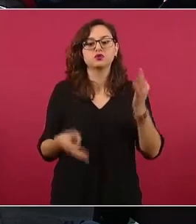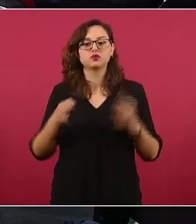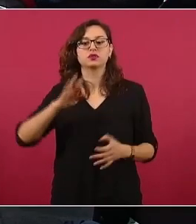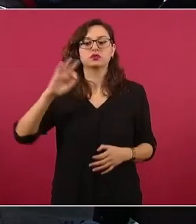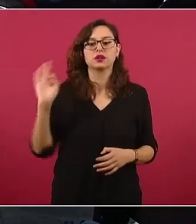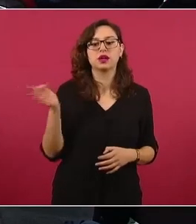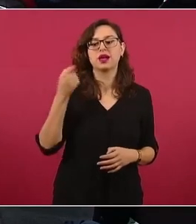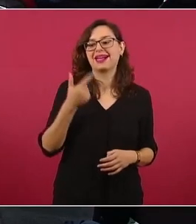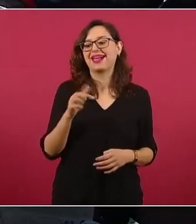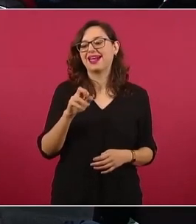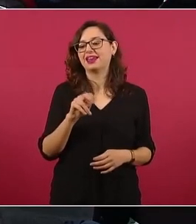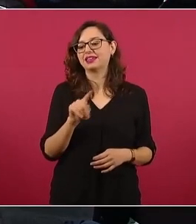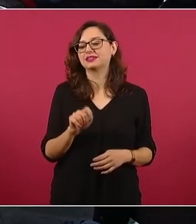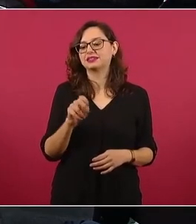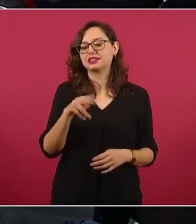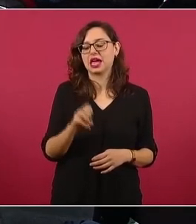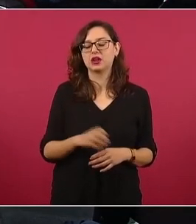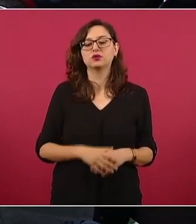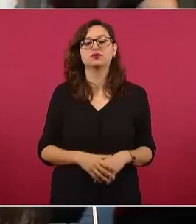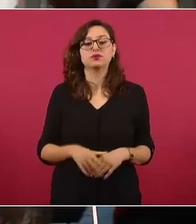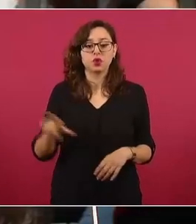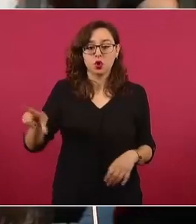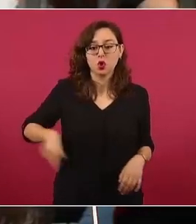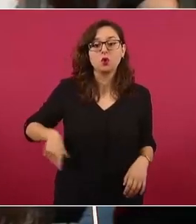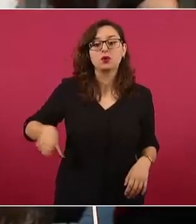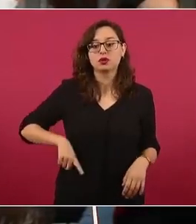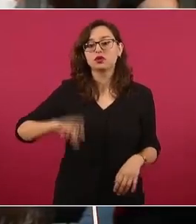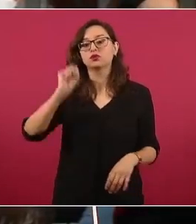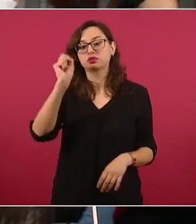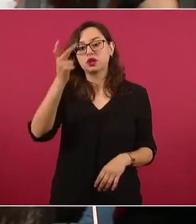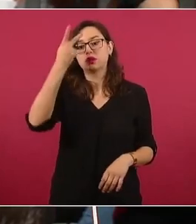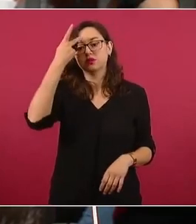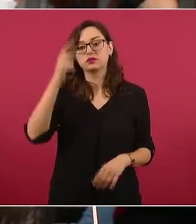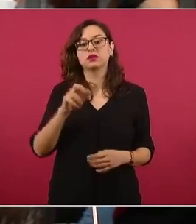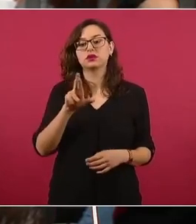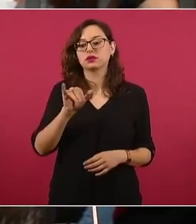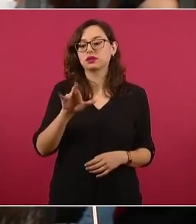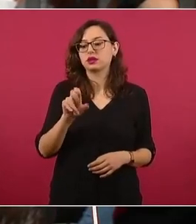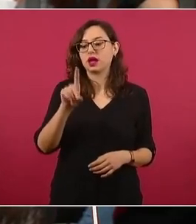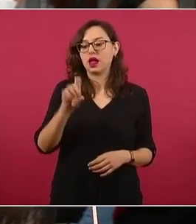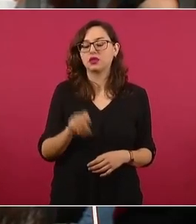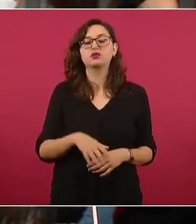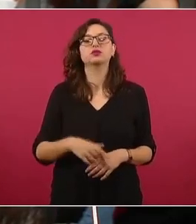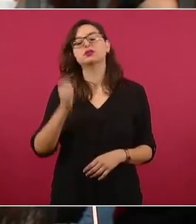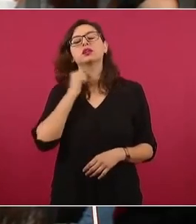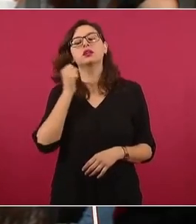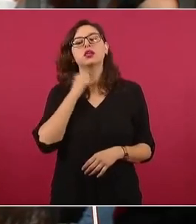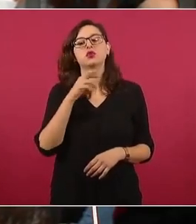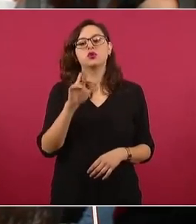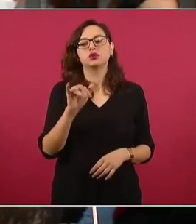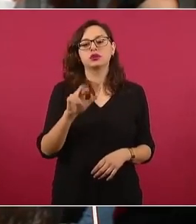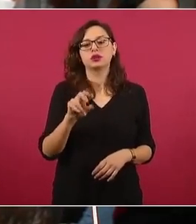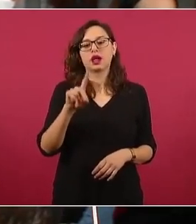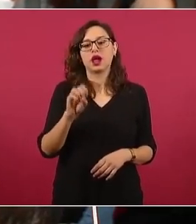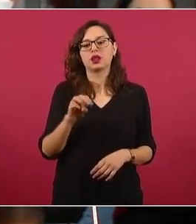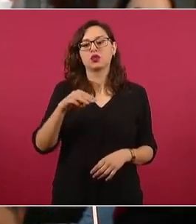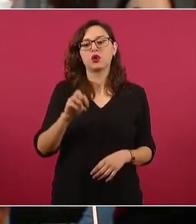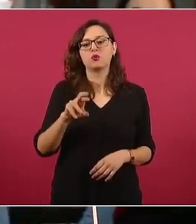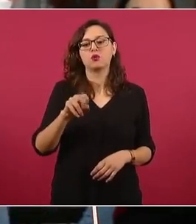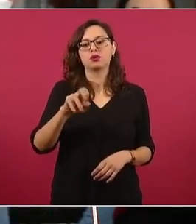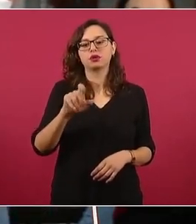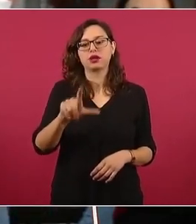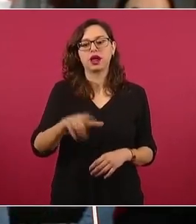Jerezano, el gobernador de San Luis Potosí, Ricardo Gallardo, el senador Ricardo Monreal, el exdirector de la Comisión Nacional del